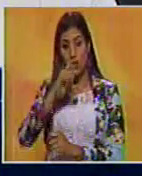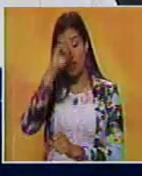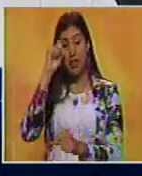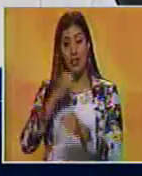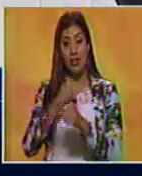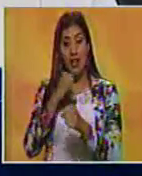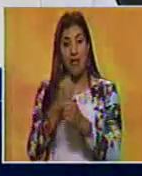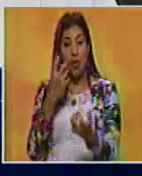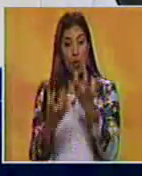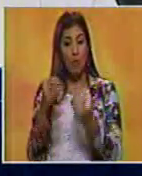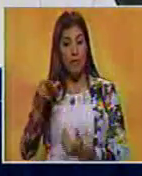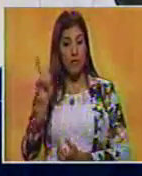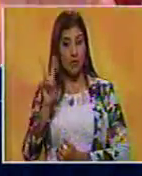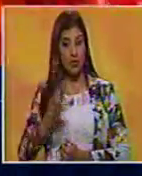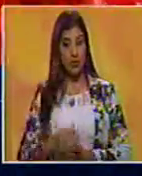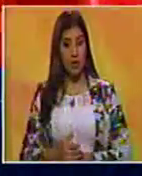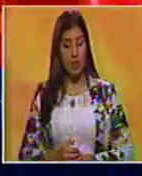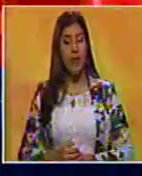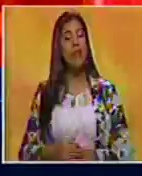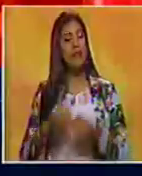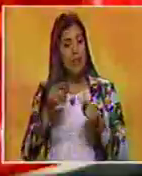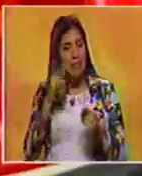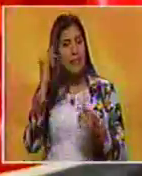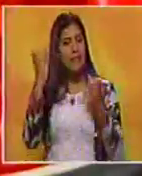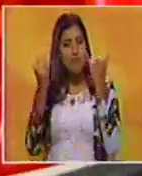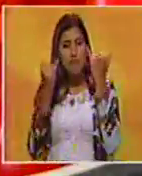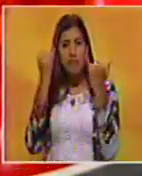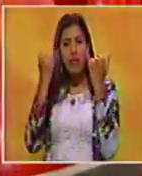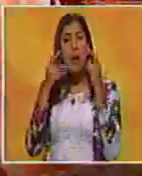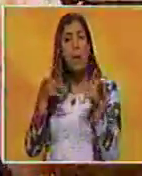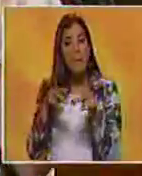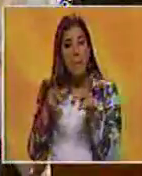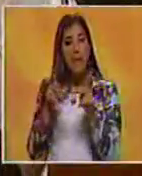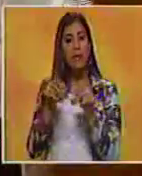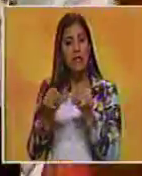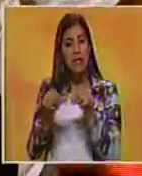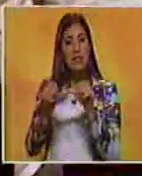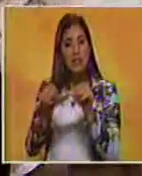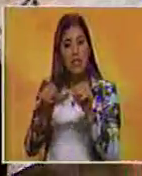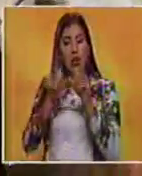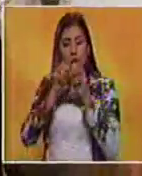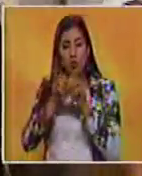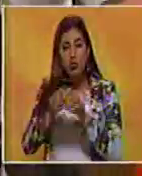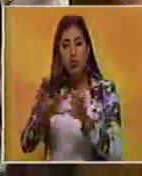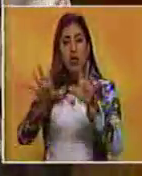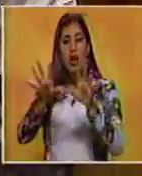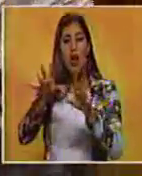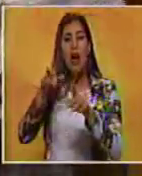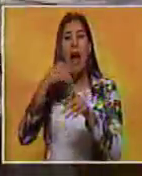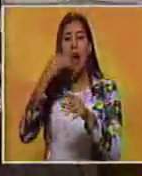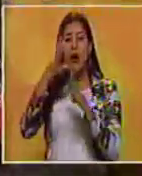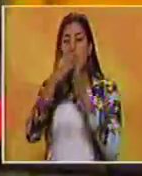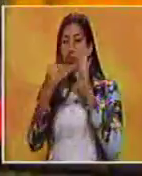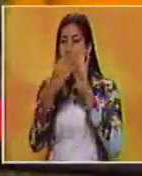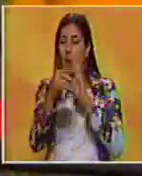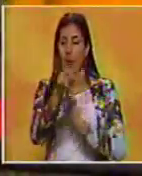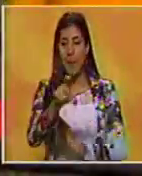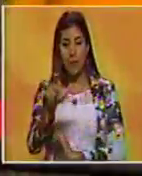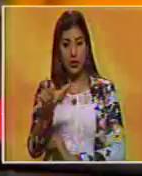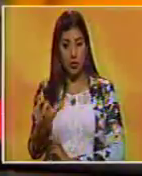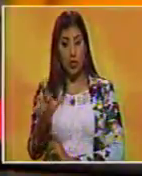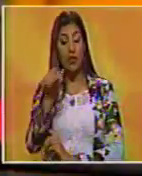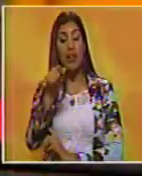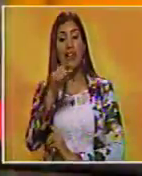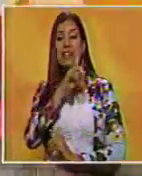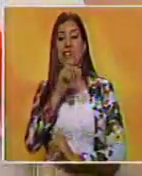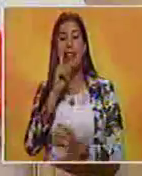olimpismo de la gastronomía venezolana. Que estas iniciativas permeen, se contagien o piquen a todos los venezolanos, es